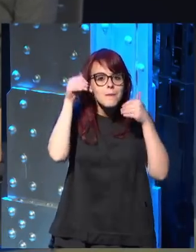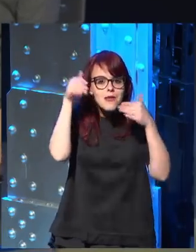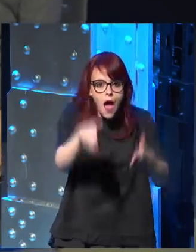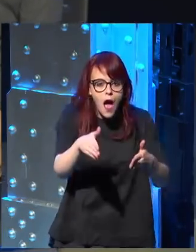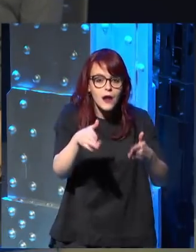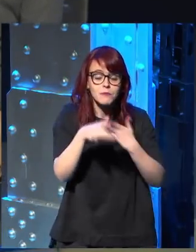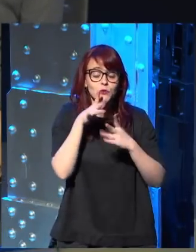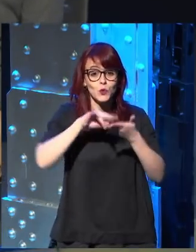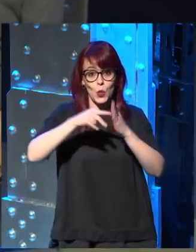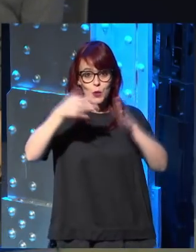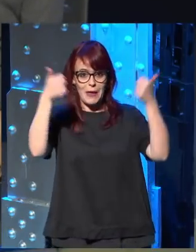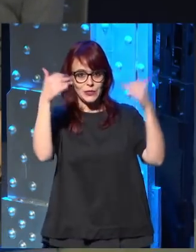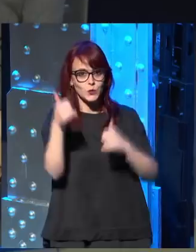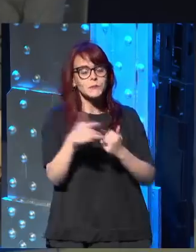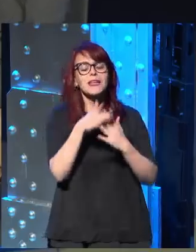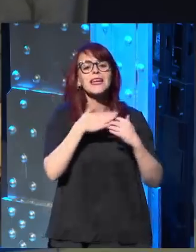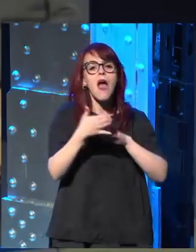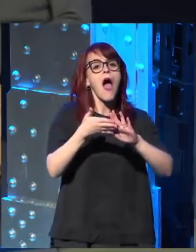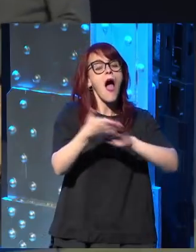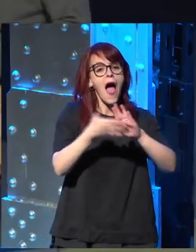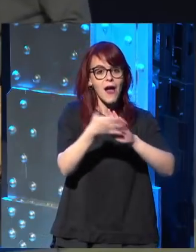ya no tiene remedio. Yo quería hablar de